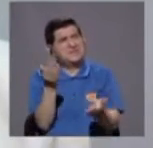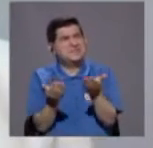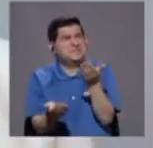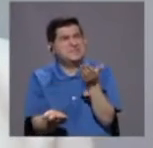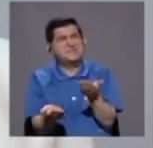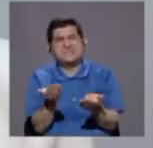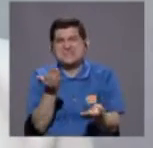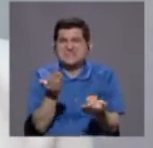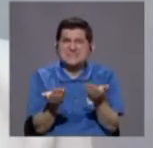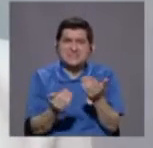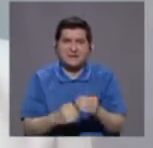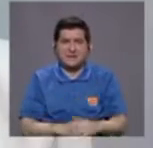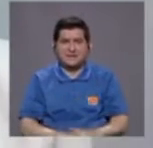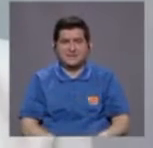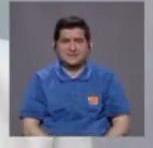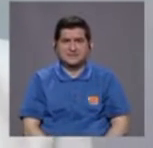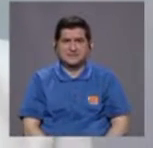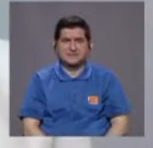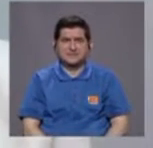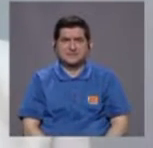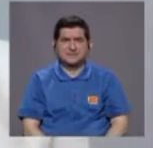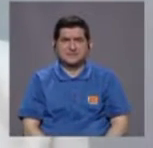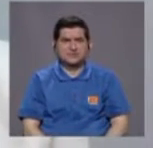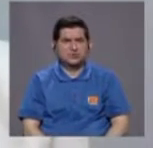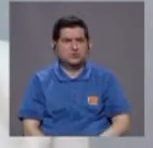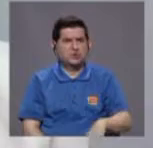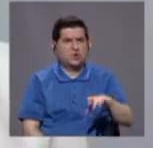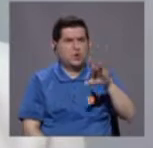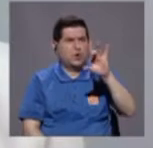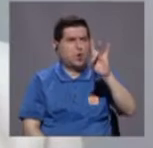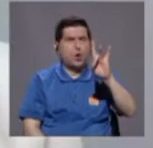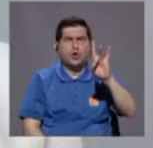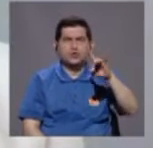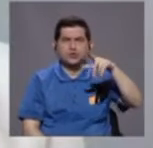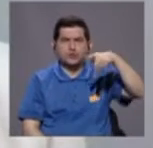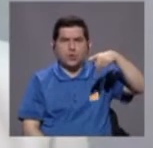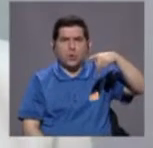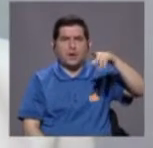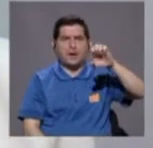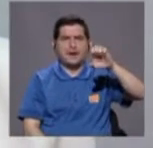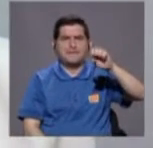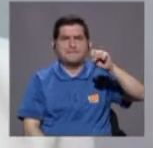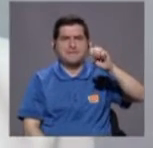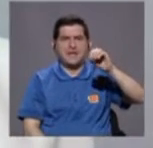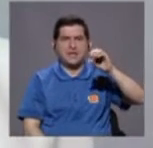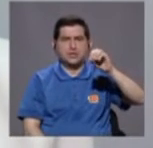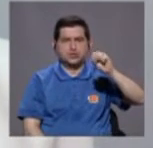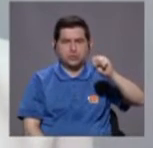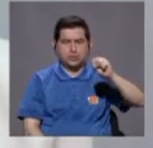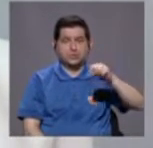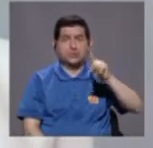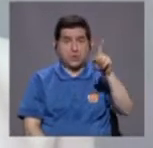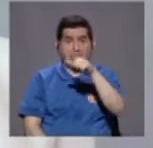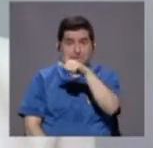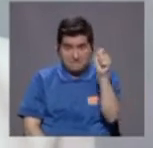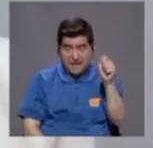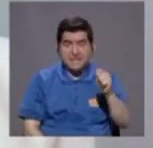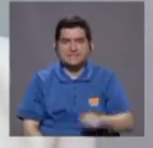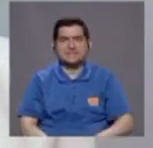alrededor de los 8 pesos por mes, en una época en la